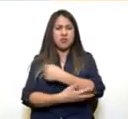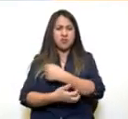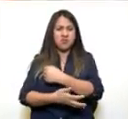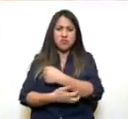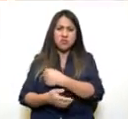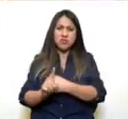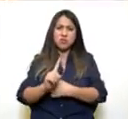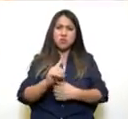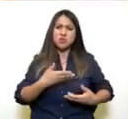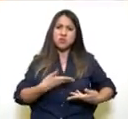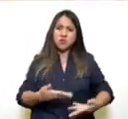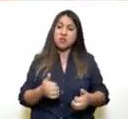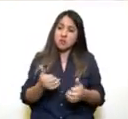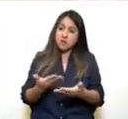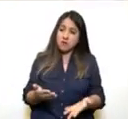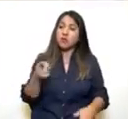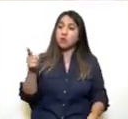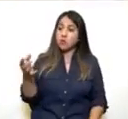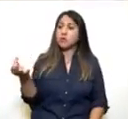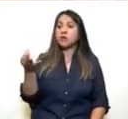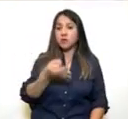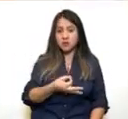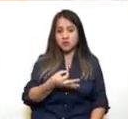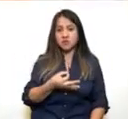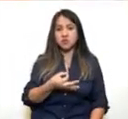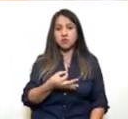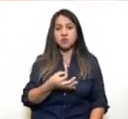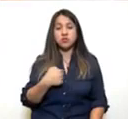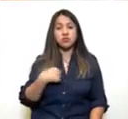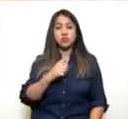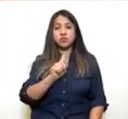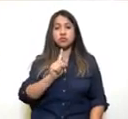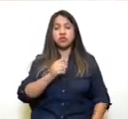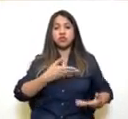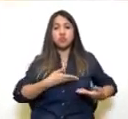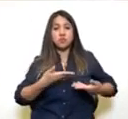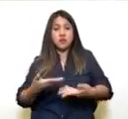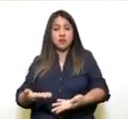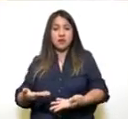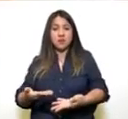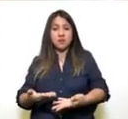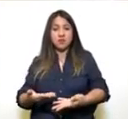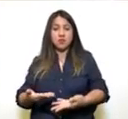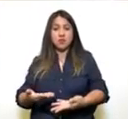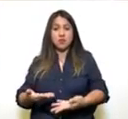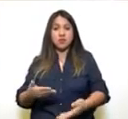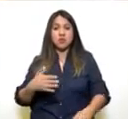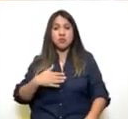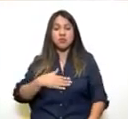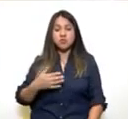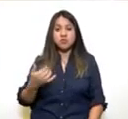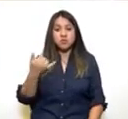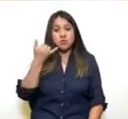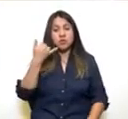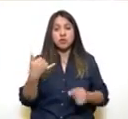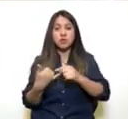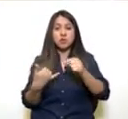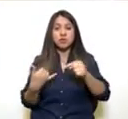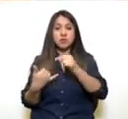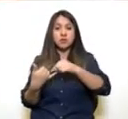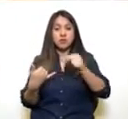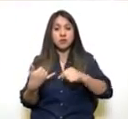bueno no se lo ha dicho no estaba invitada me conseguí el número de teléfono